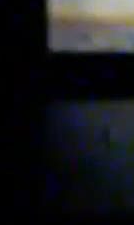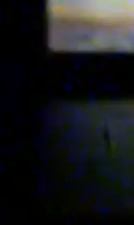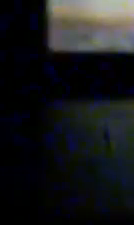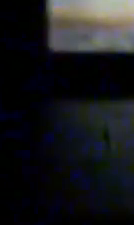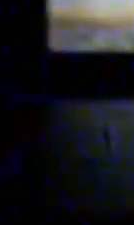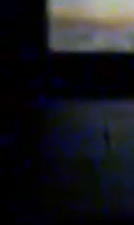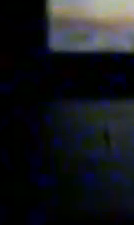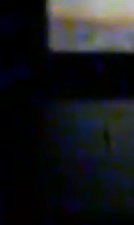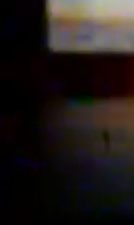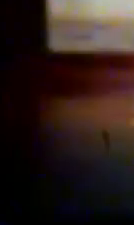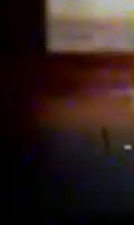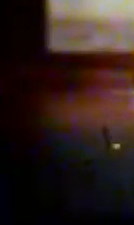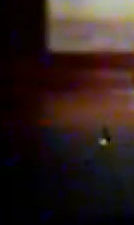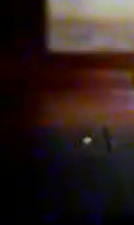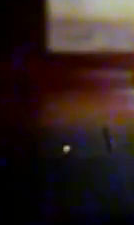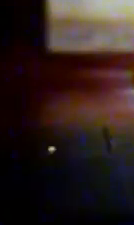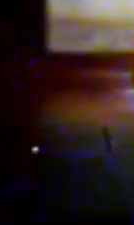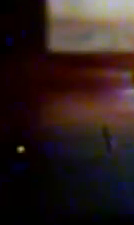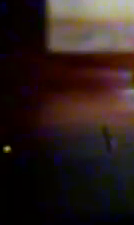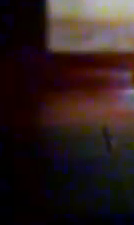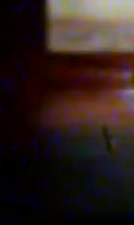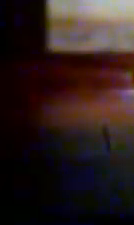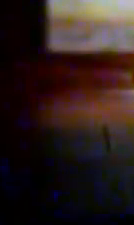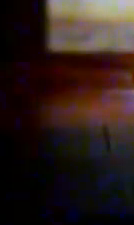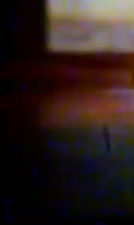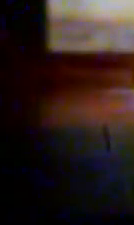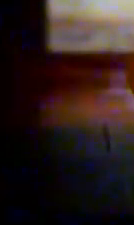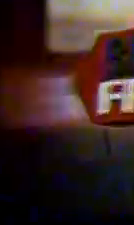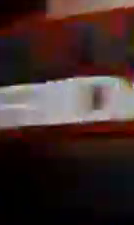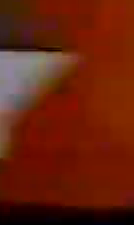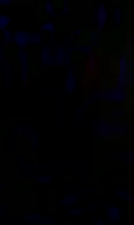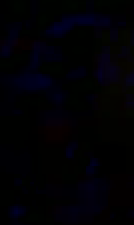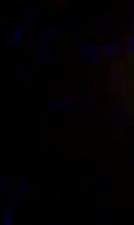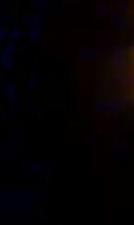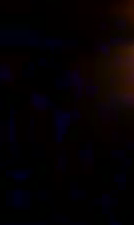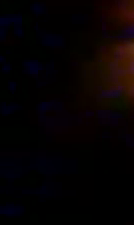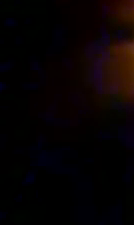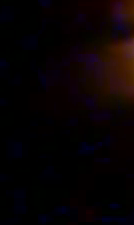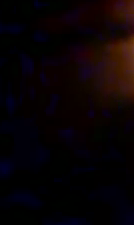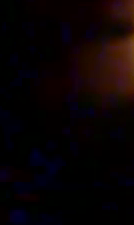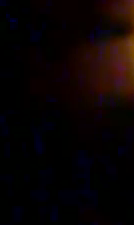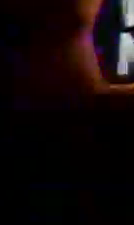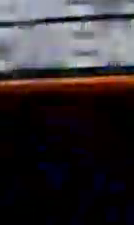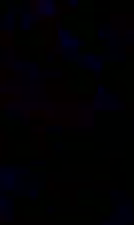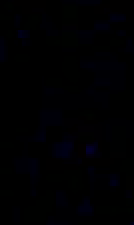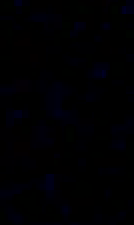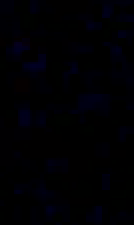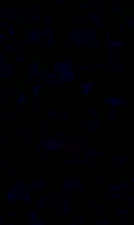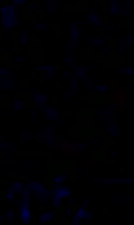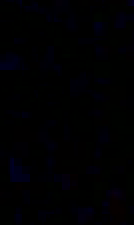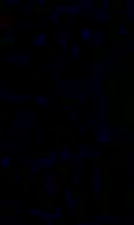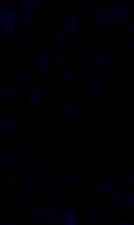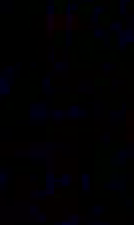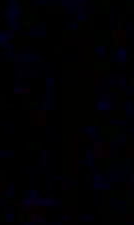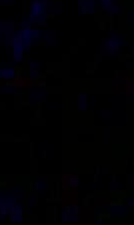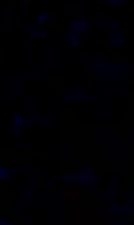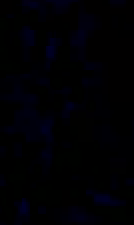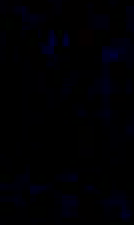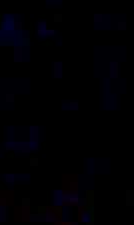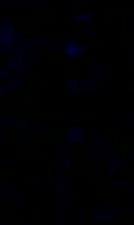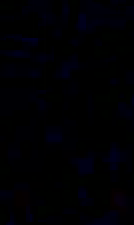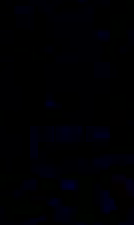Este año en Créditos Económicos, el Black Friday viene recontra negro. Ven este viernes 29 de noviembre y aprovecha los increíbles descuentos de hasta